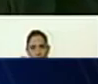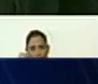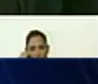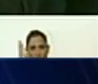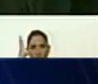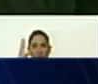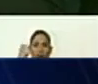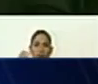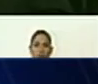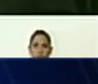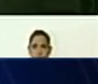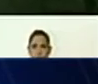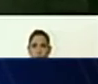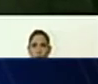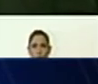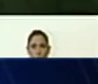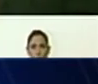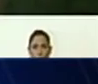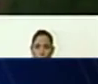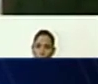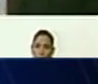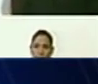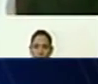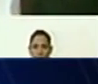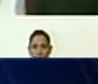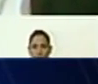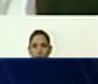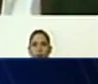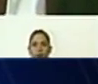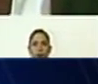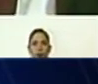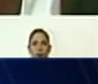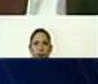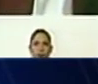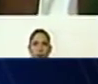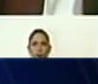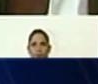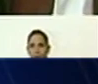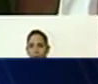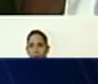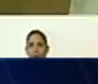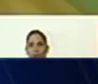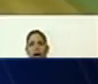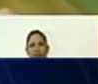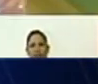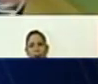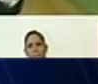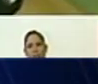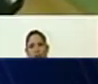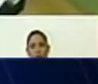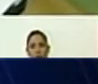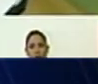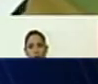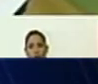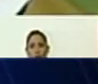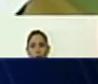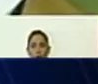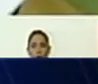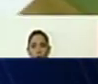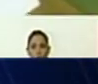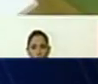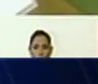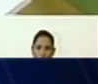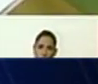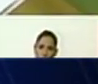capacidades financieras, comerciales, y decretar, como decretan el día de ayer en esta nueva orden